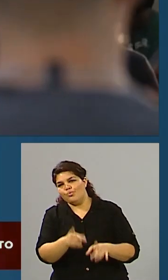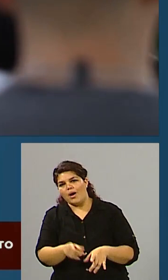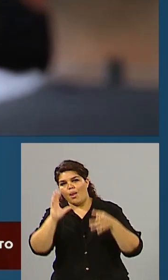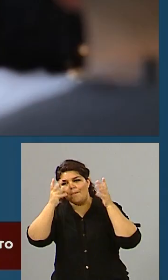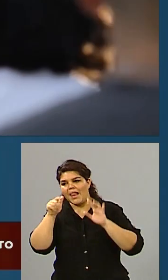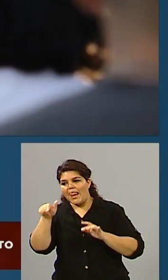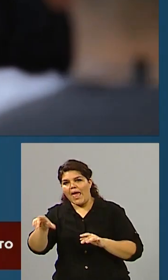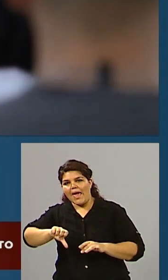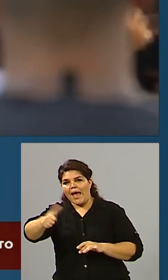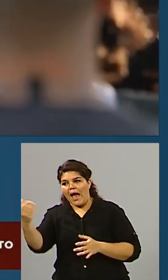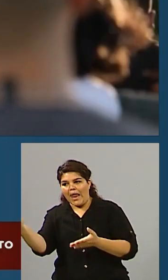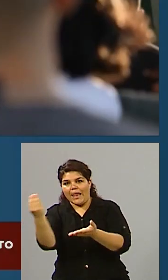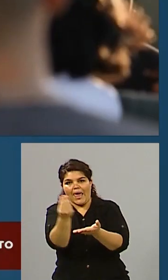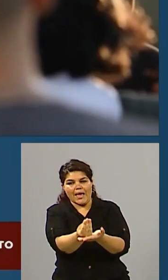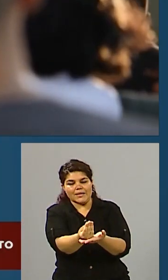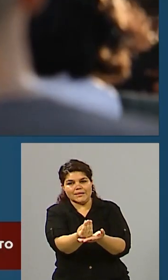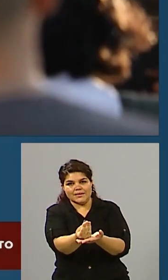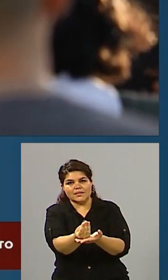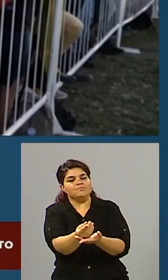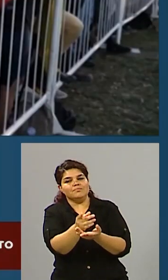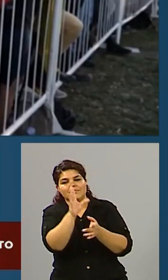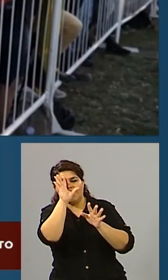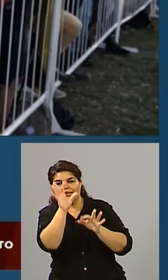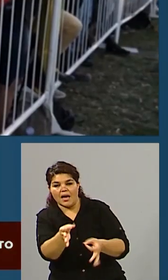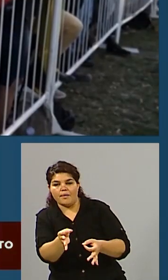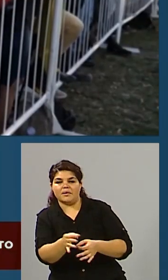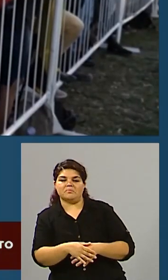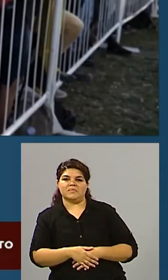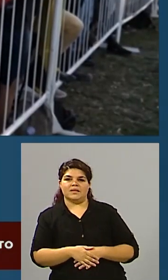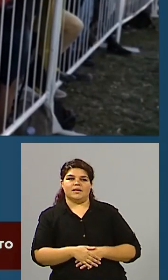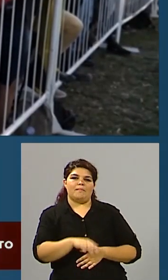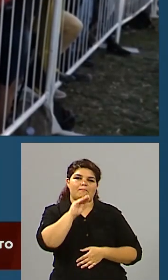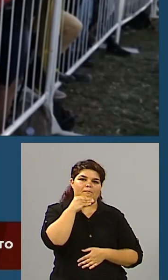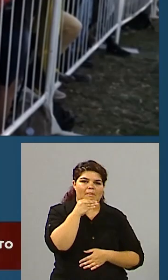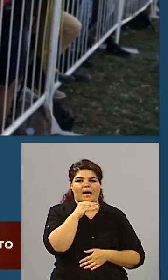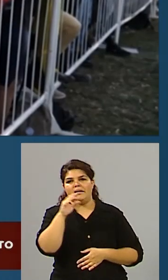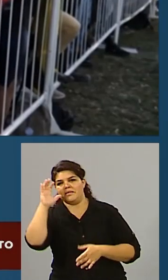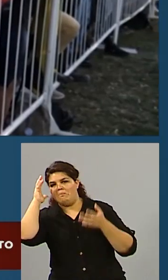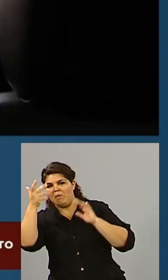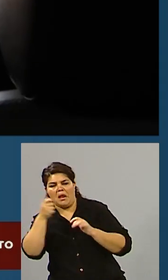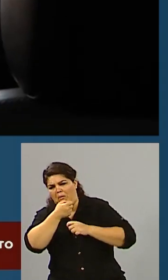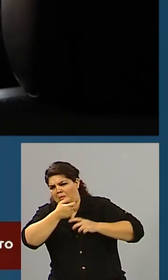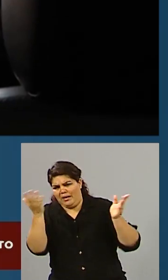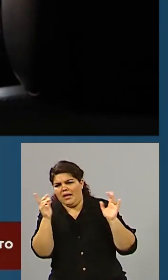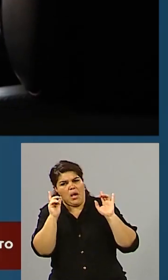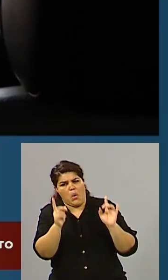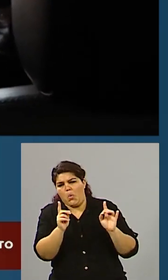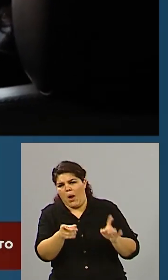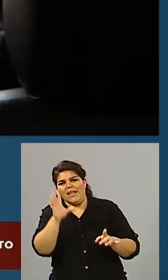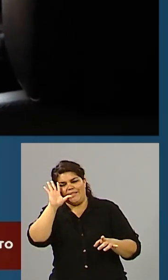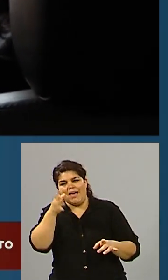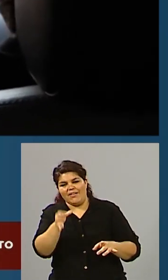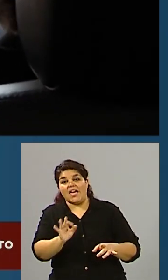de le tocara a quien le tocara, previo a las elecciones, digo, se decía fuera Massa, fuera Milei, se venía